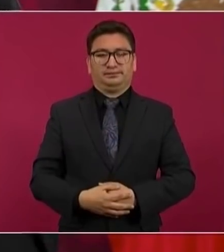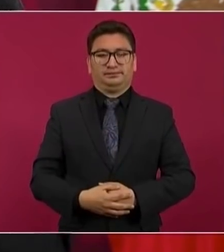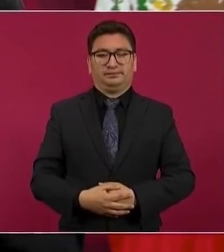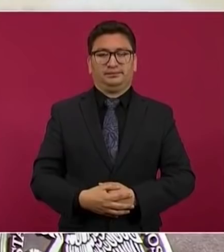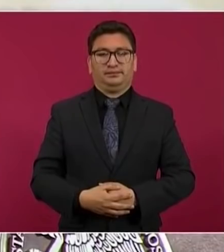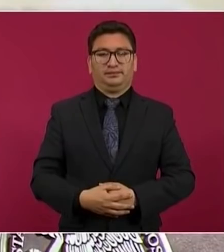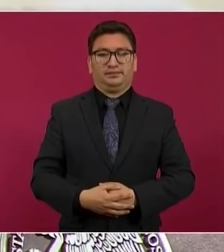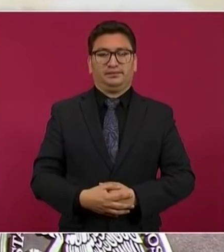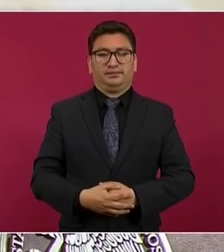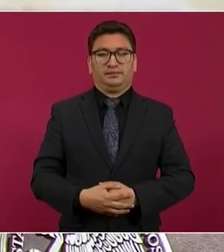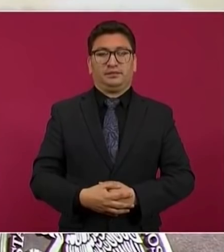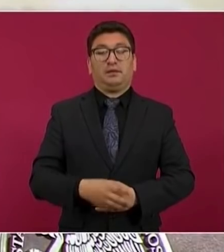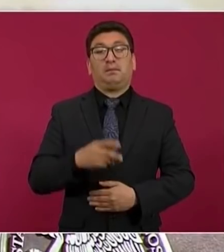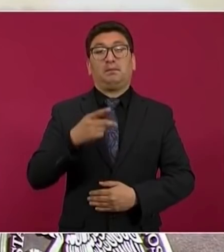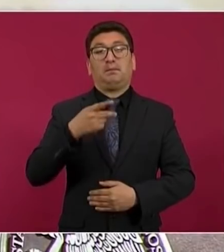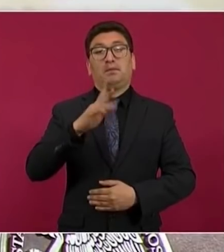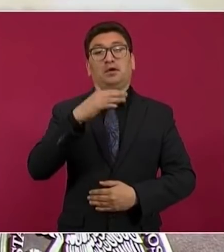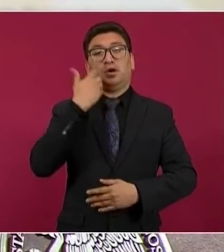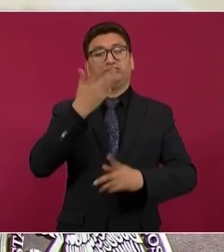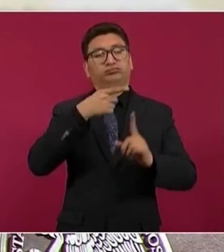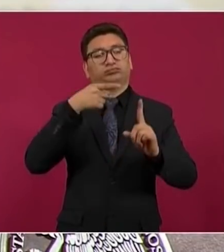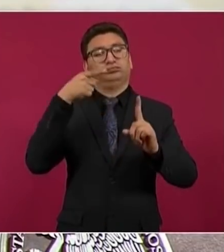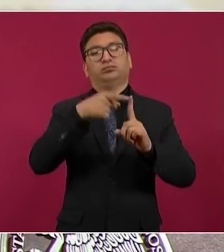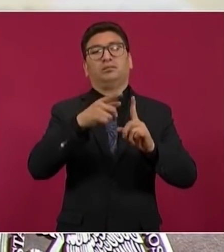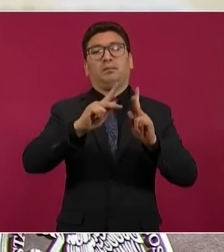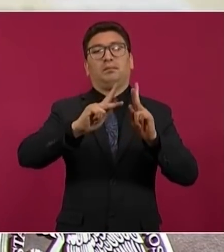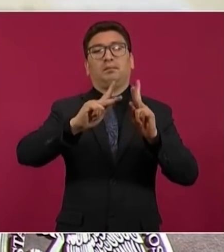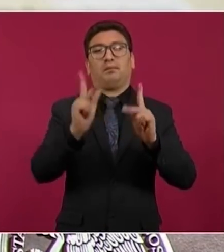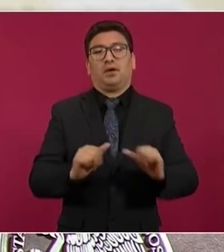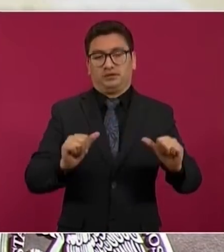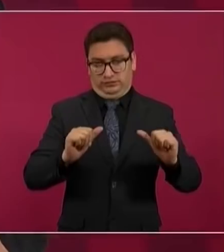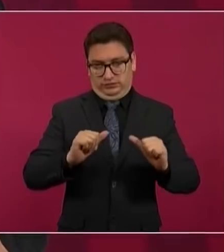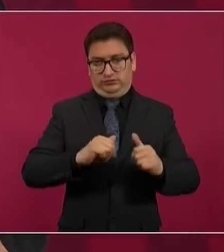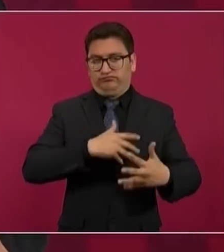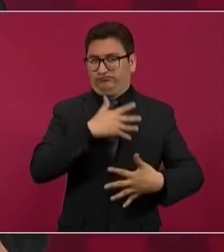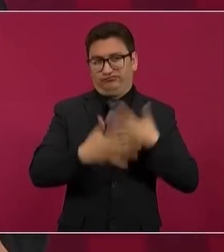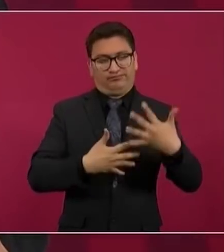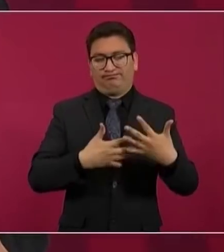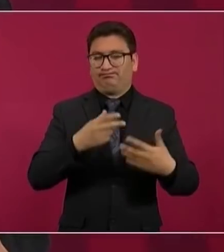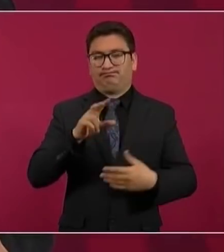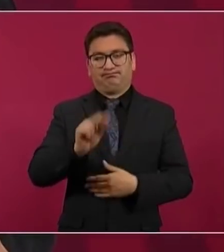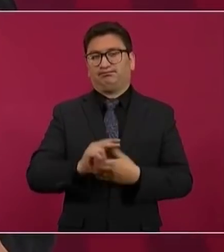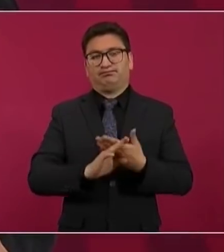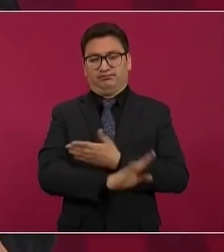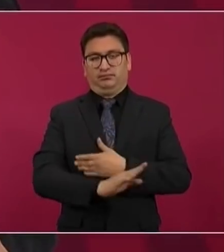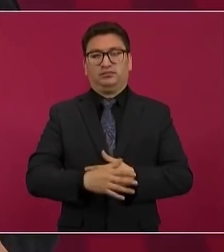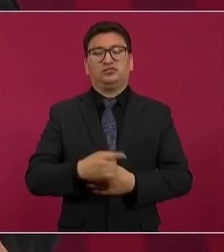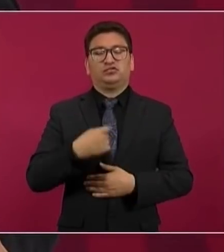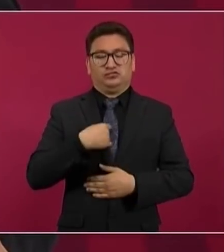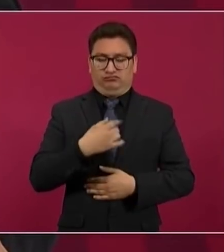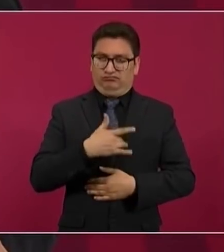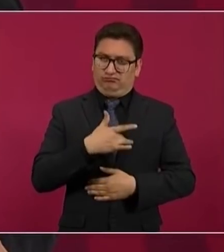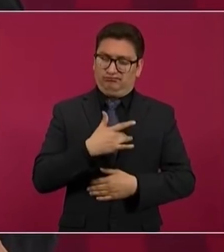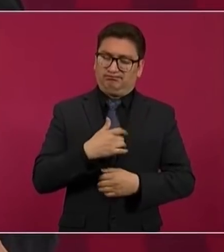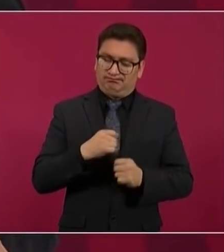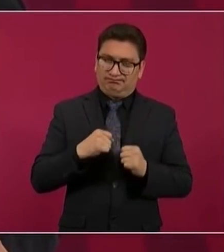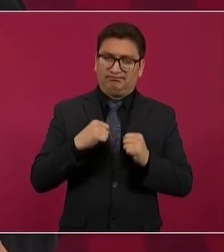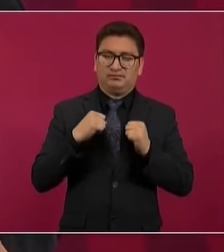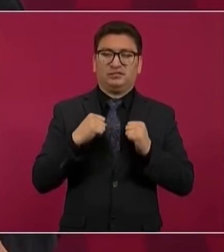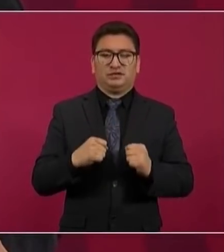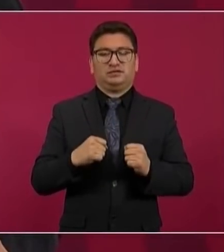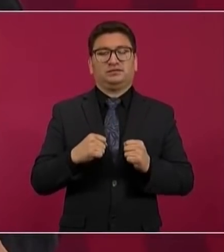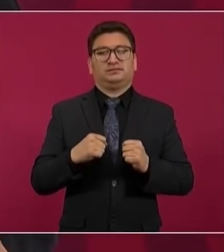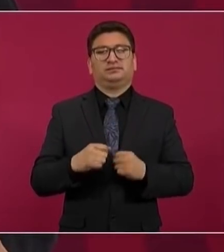pero se optó por la paz, no por la violencia. Y yo estoy seguro que